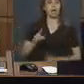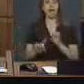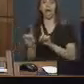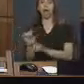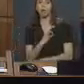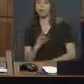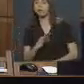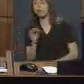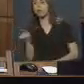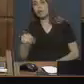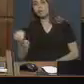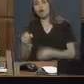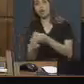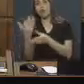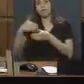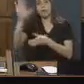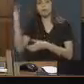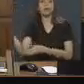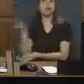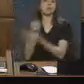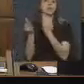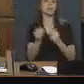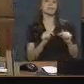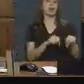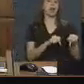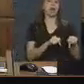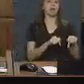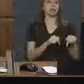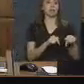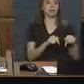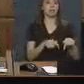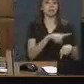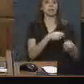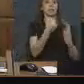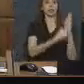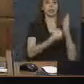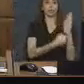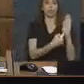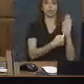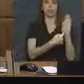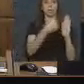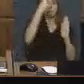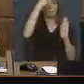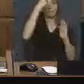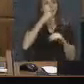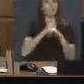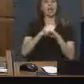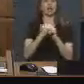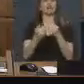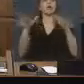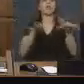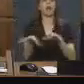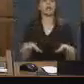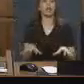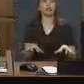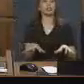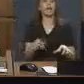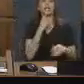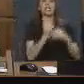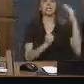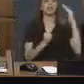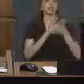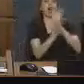algunos parlamentarios de la nueva mayoría, de que aquí quienes hemos peleado por esto ahora parece que estamos en contra de cualquier cosa porque somos maximalistas. No, no